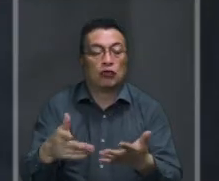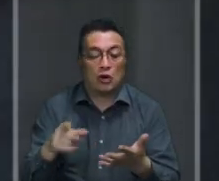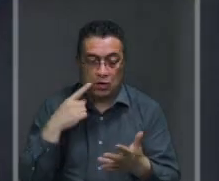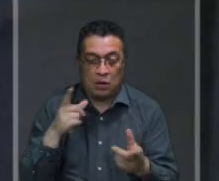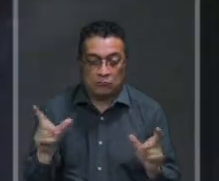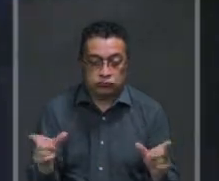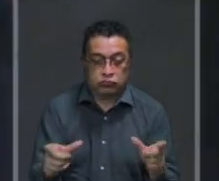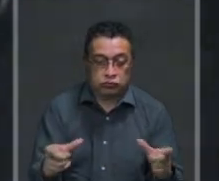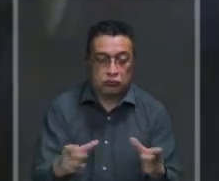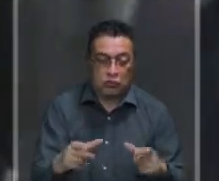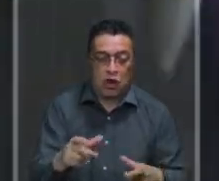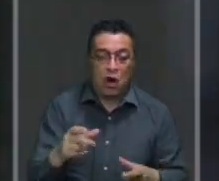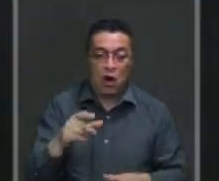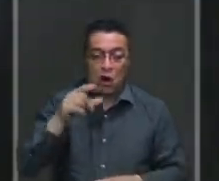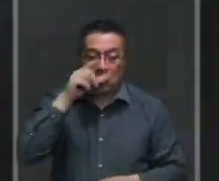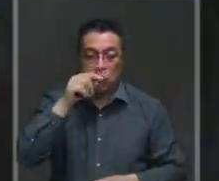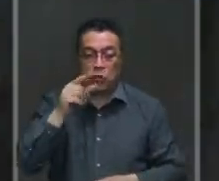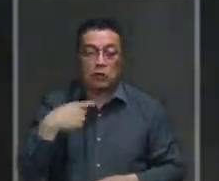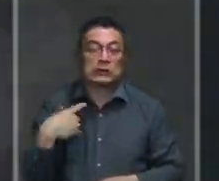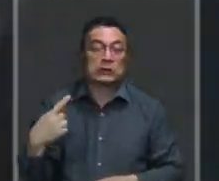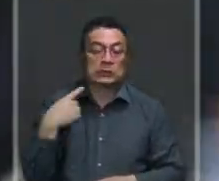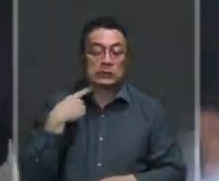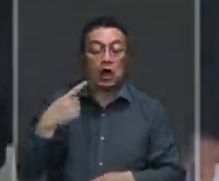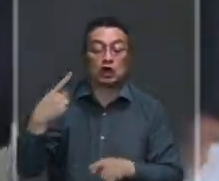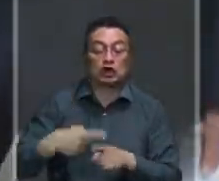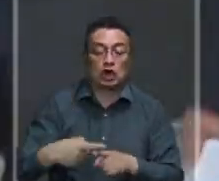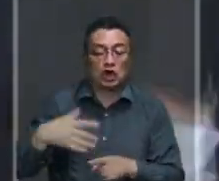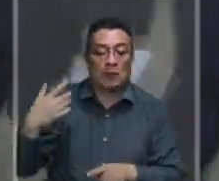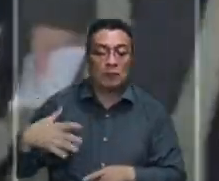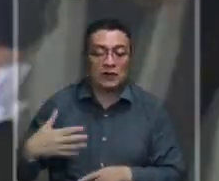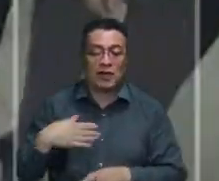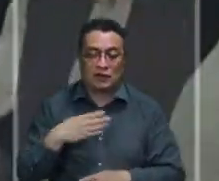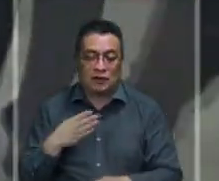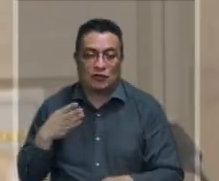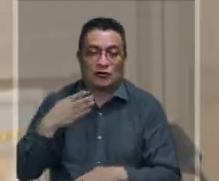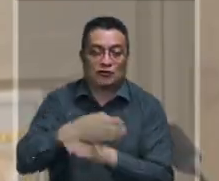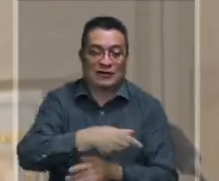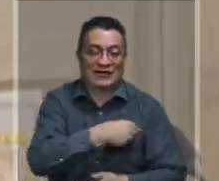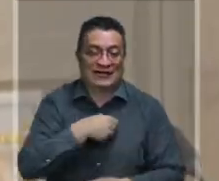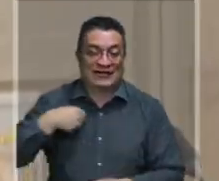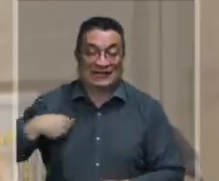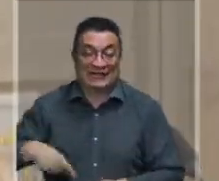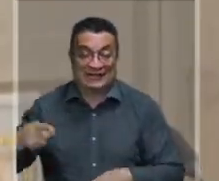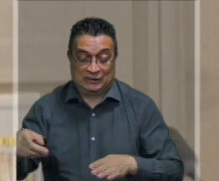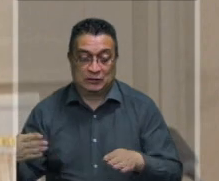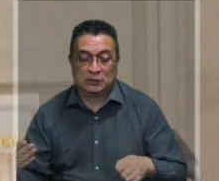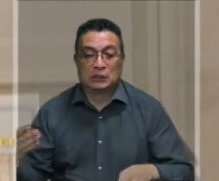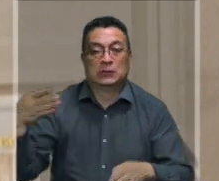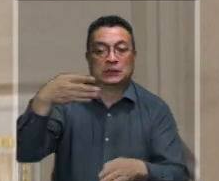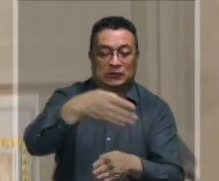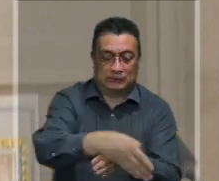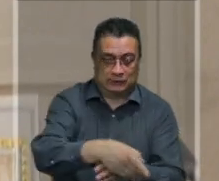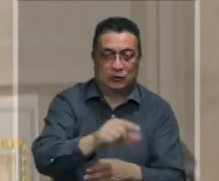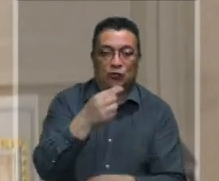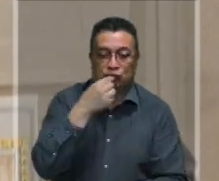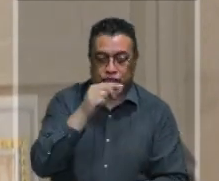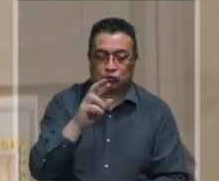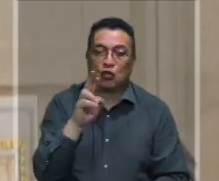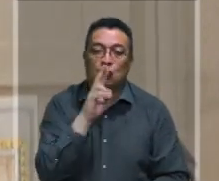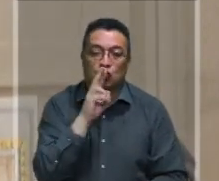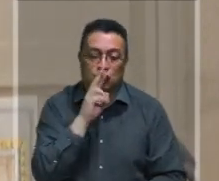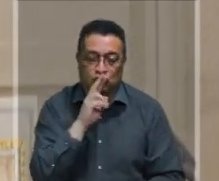Putin y opaca la anunciada visita de su socio más importante a Moscú la próxima semana, el presidente chino Xi Jinping.